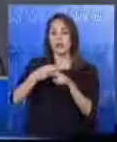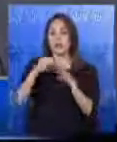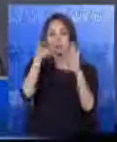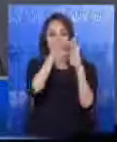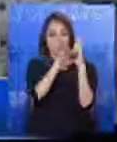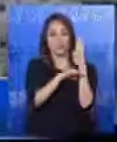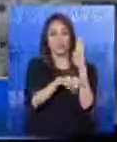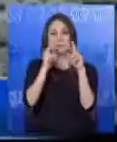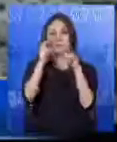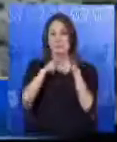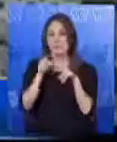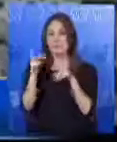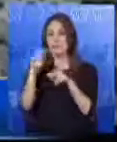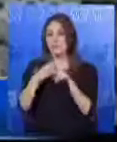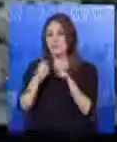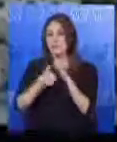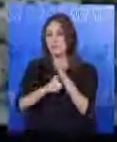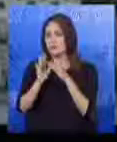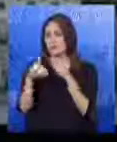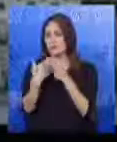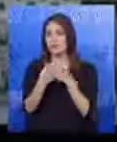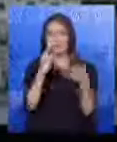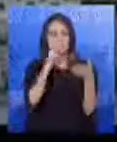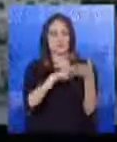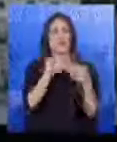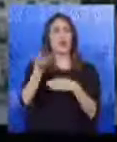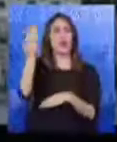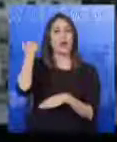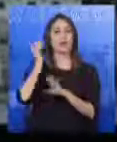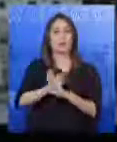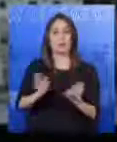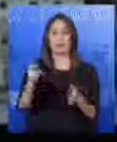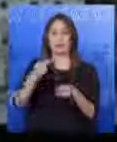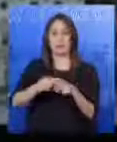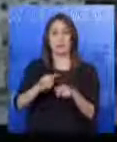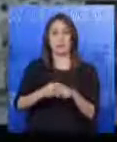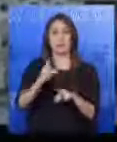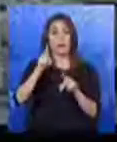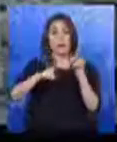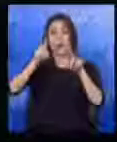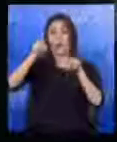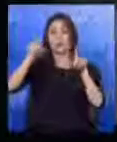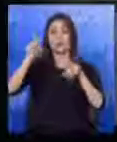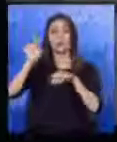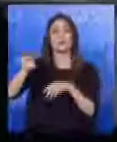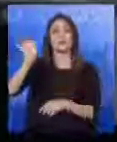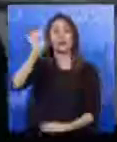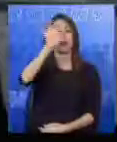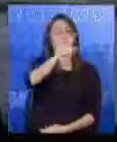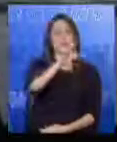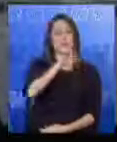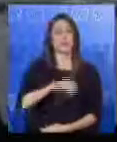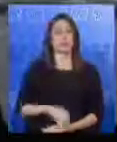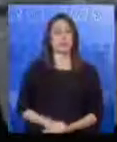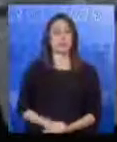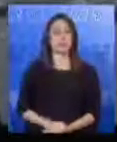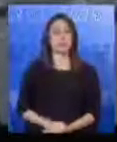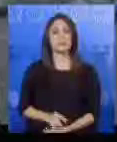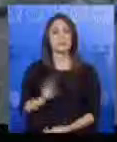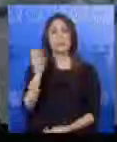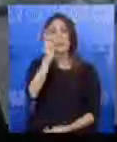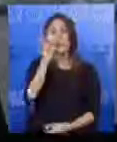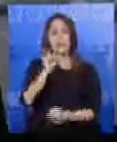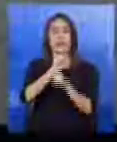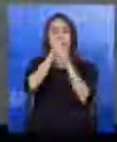verificación de identidades, tal como lo hicieron sus simpatizantes, que provienen de diferentes estados. Vamos a llegar el viernes en la